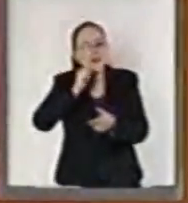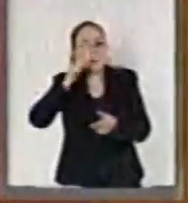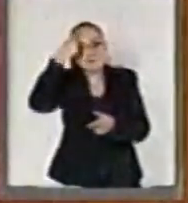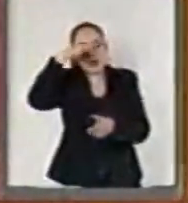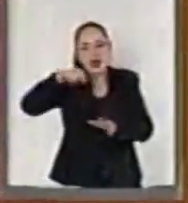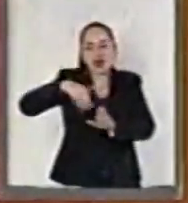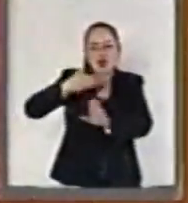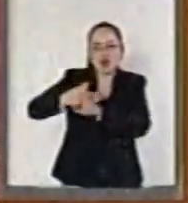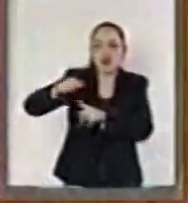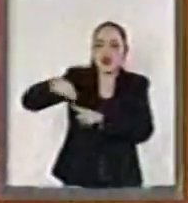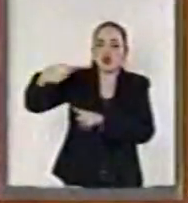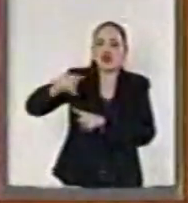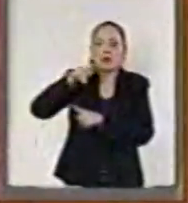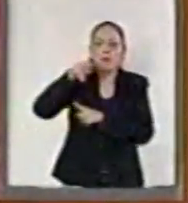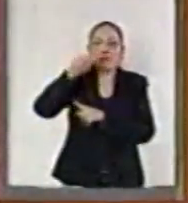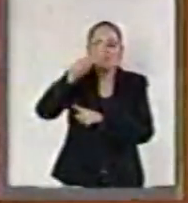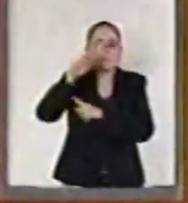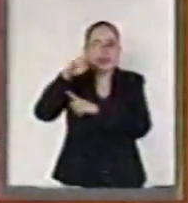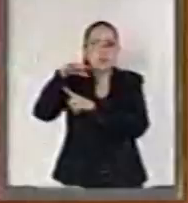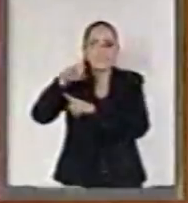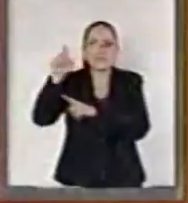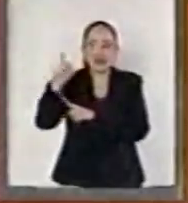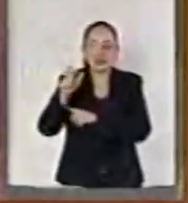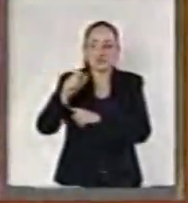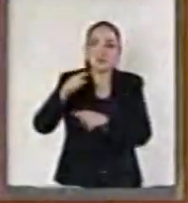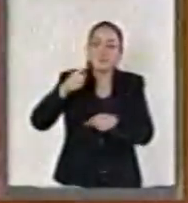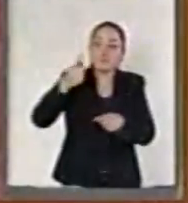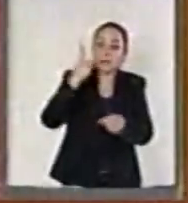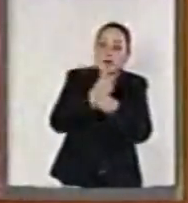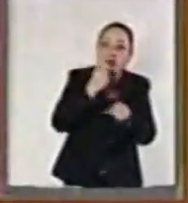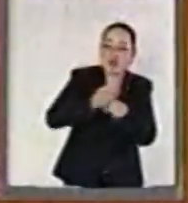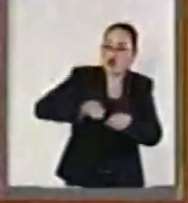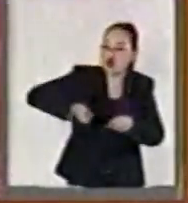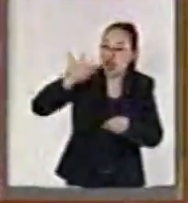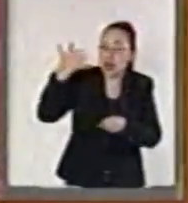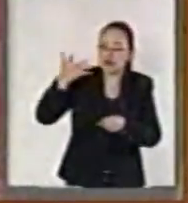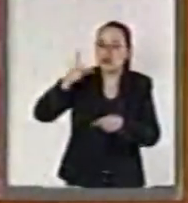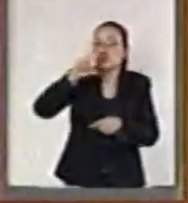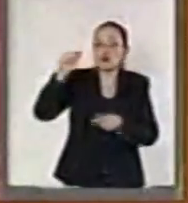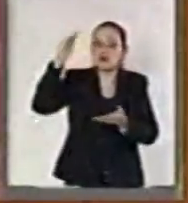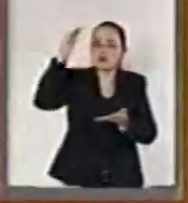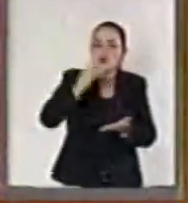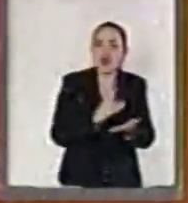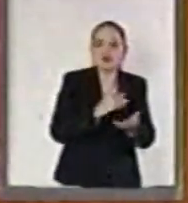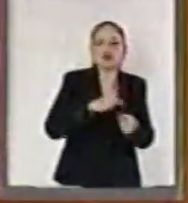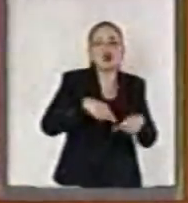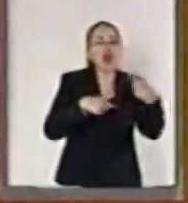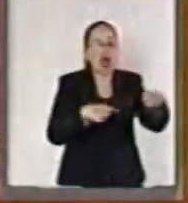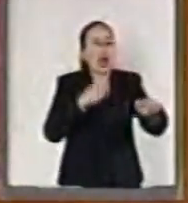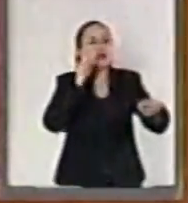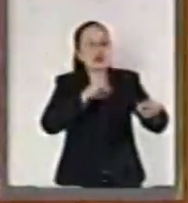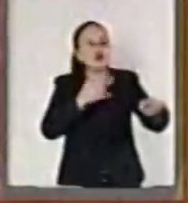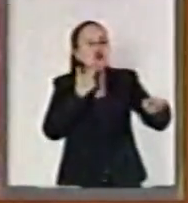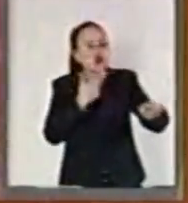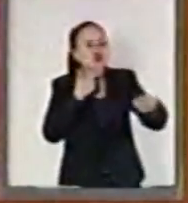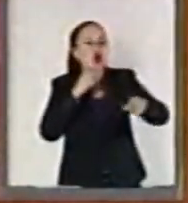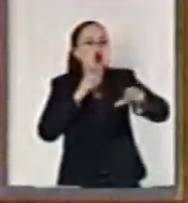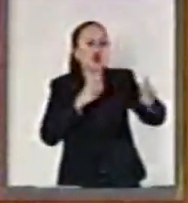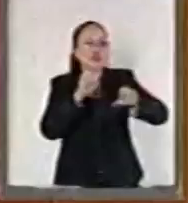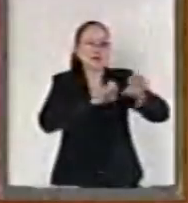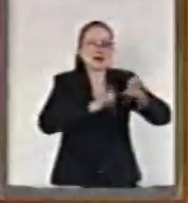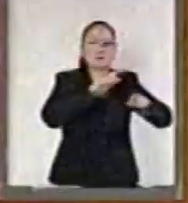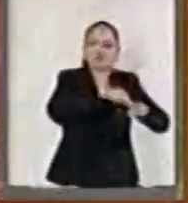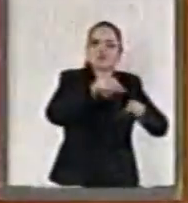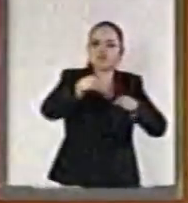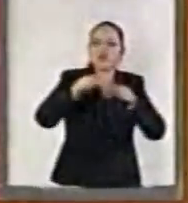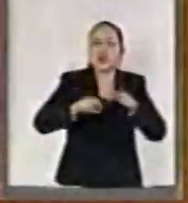de Pemex. Primero los suben para luego bajarlos y decir que la competencia funciona. Los suben